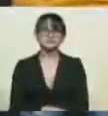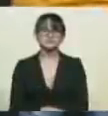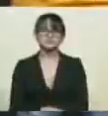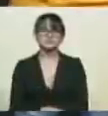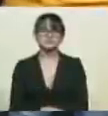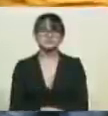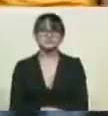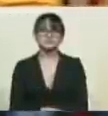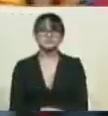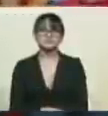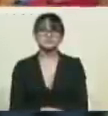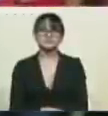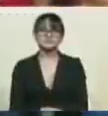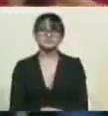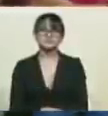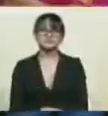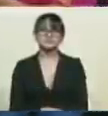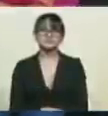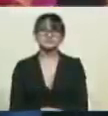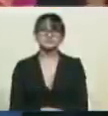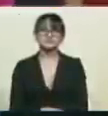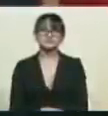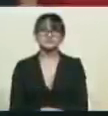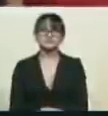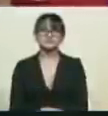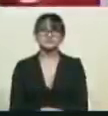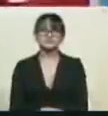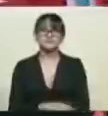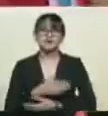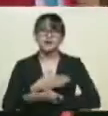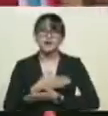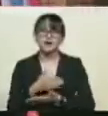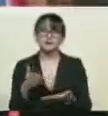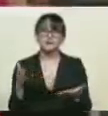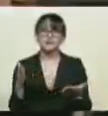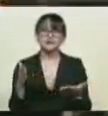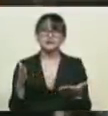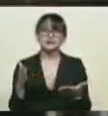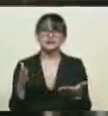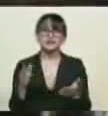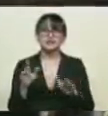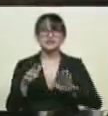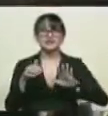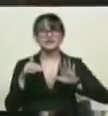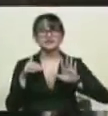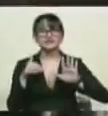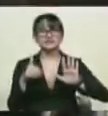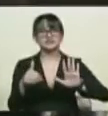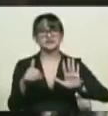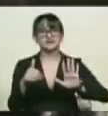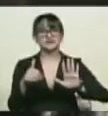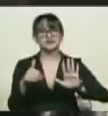Y vamos a abrir en la zona económica de Paraguaná las 16